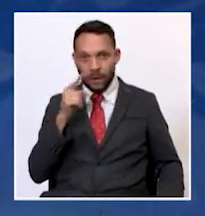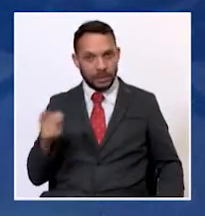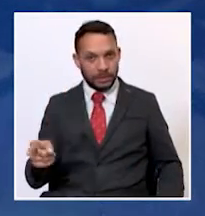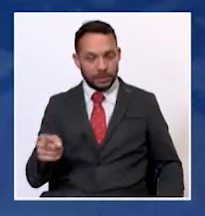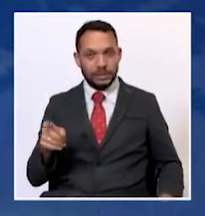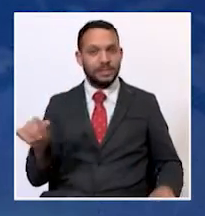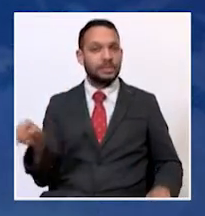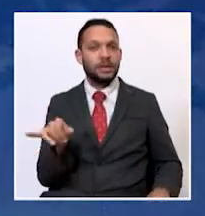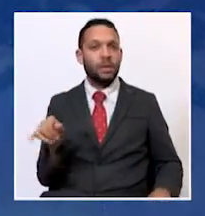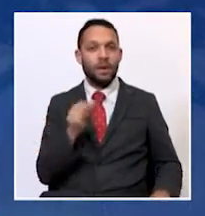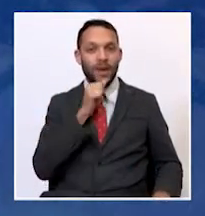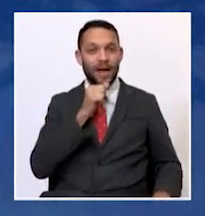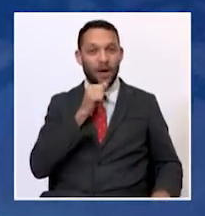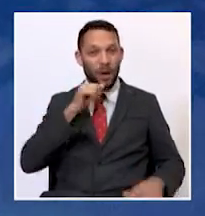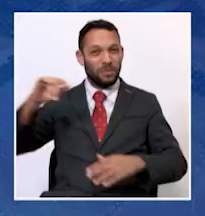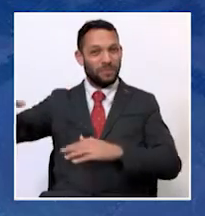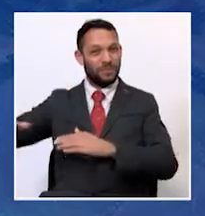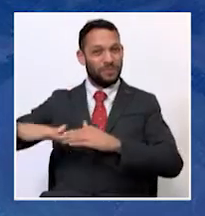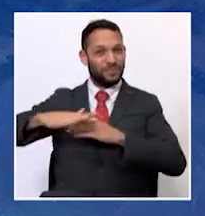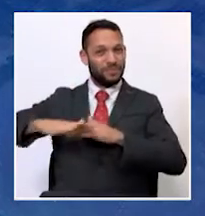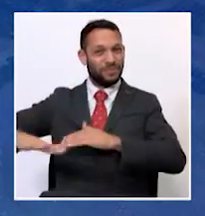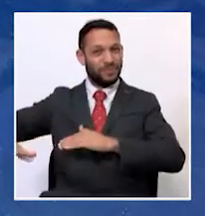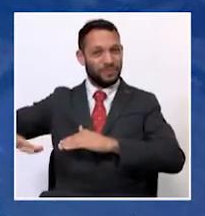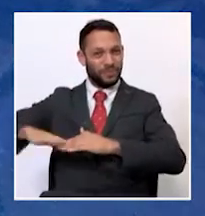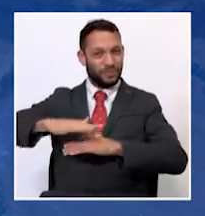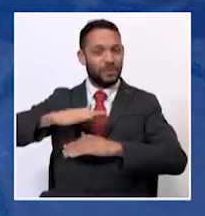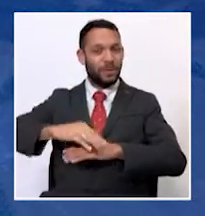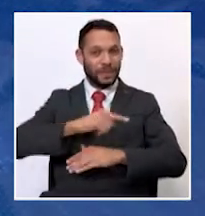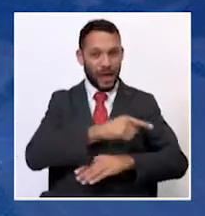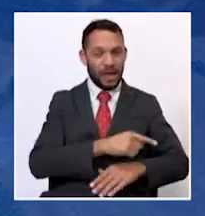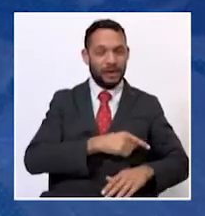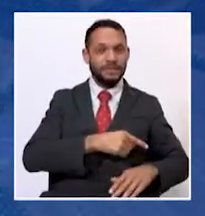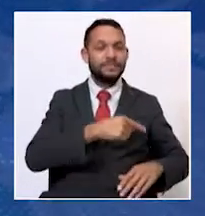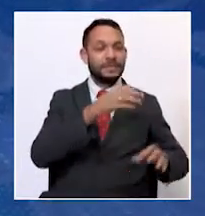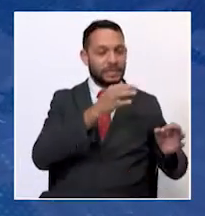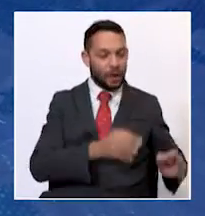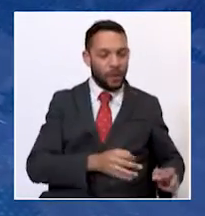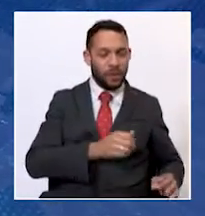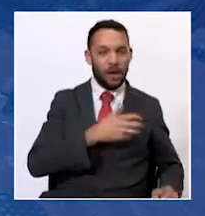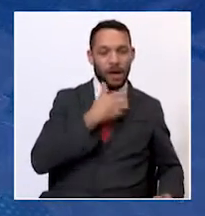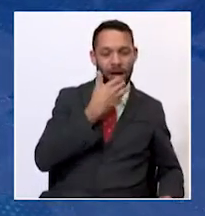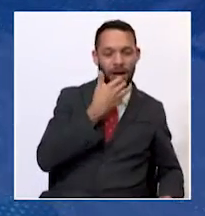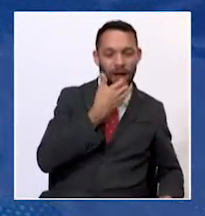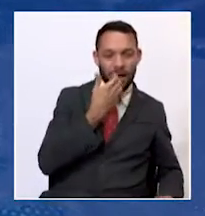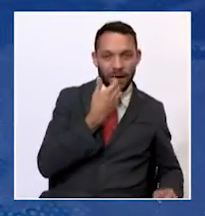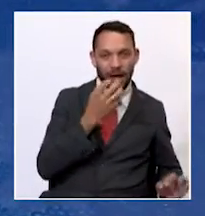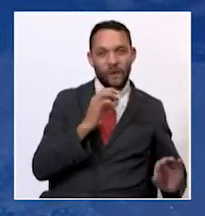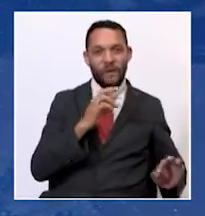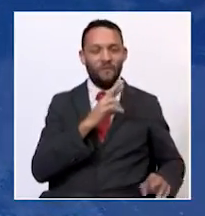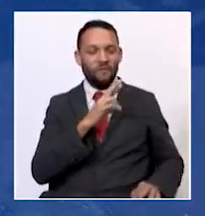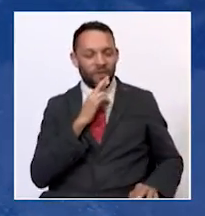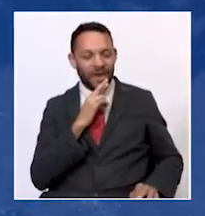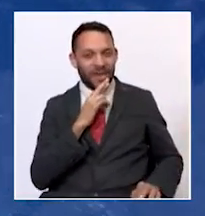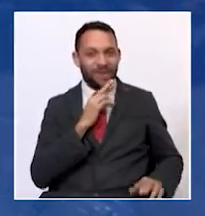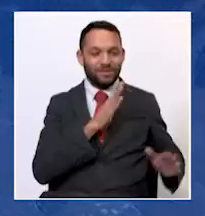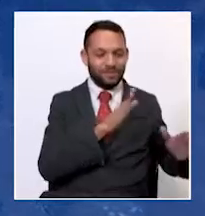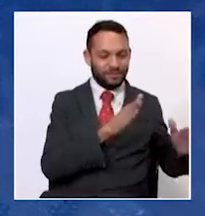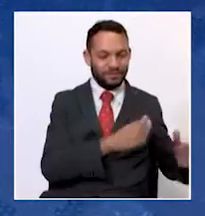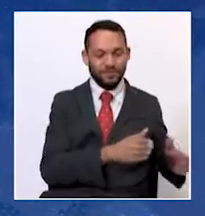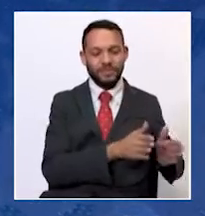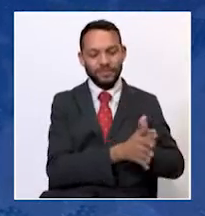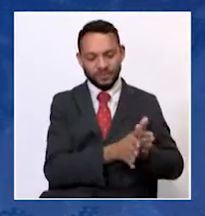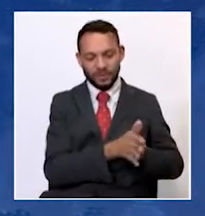mar, con los minerales que tiene, climatizada. Y vamos a hacer un cuento para